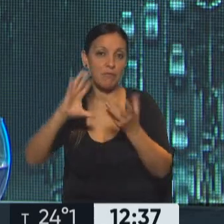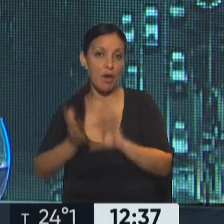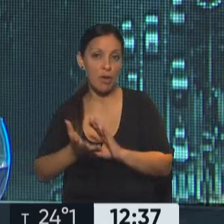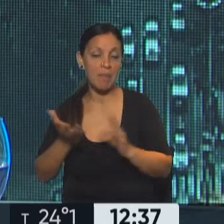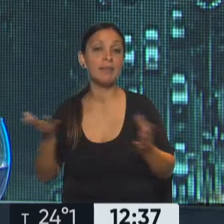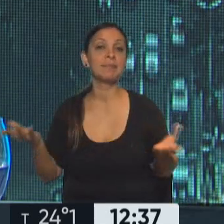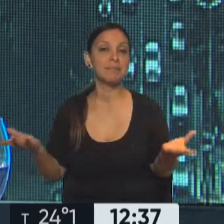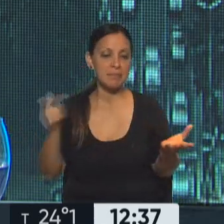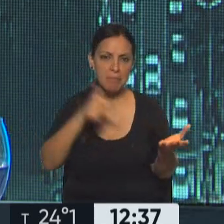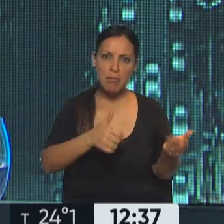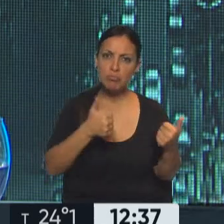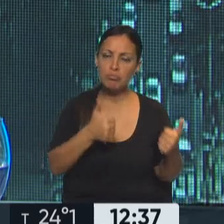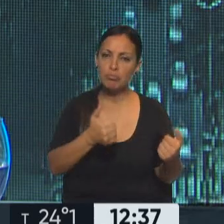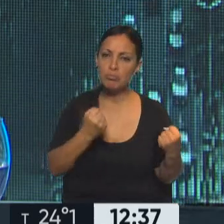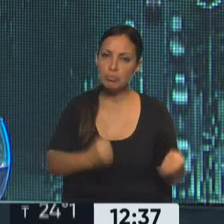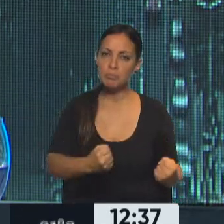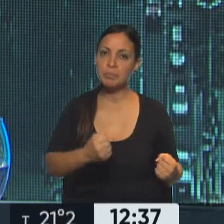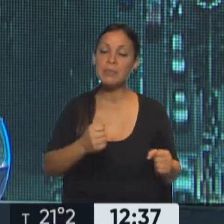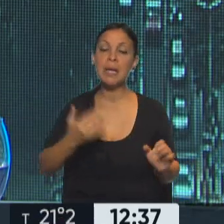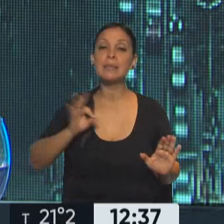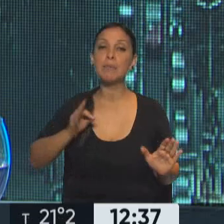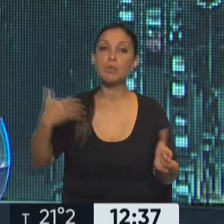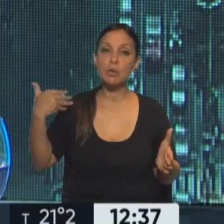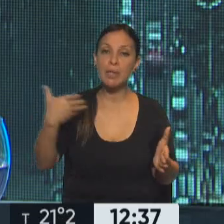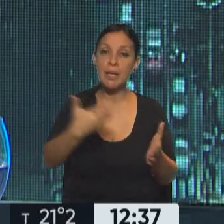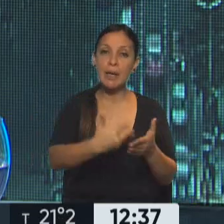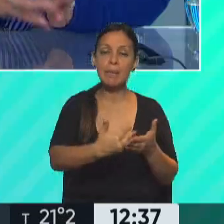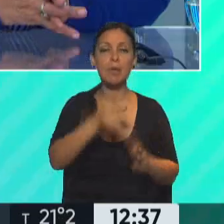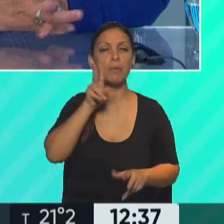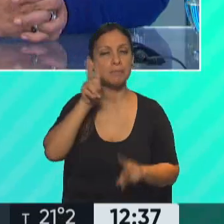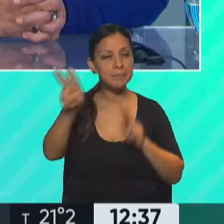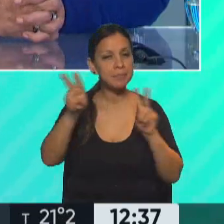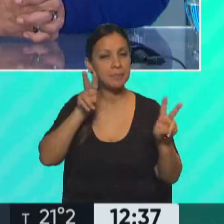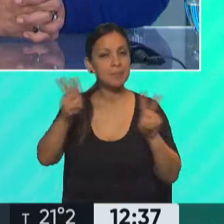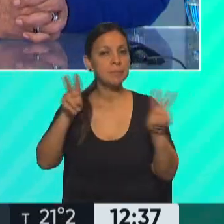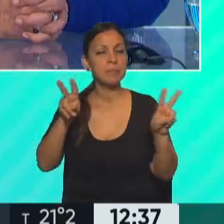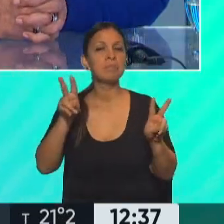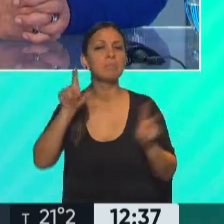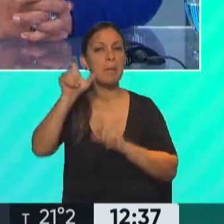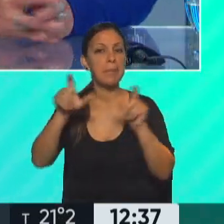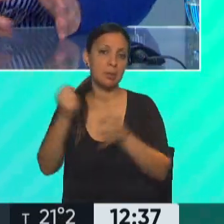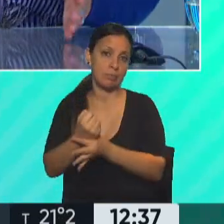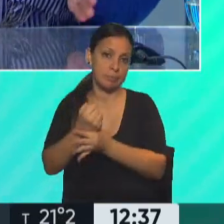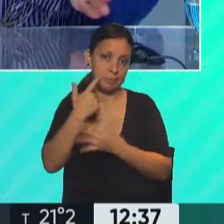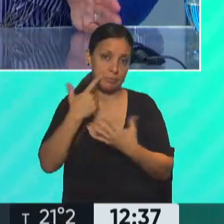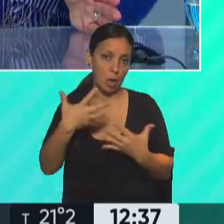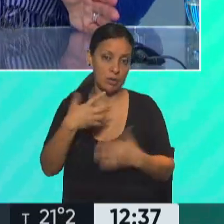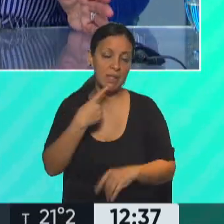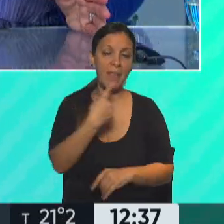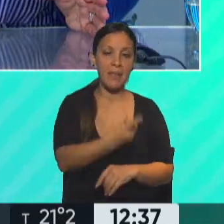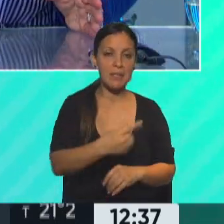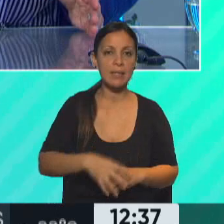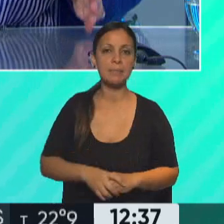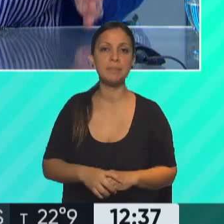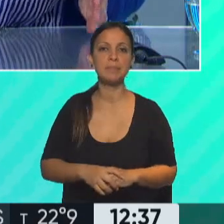Bueno, sabíamos hace bastante tiempo que venimos escuchando voces muy autorizadas que dicen que, bueno, que